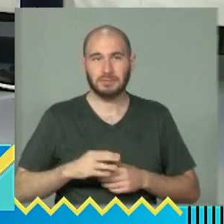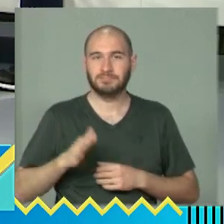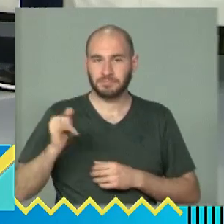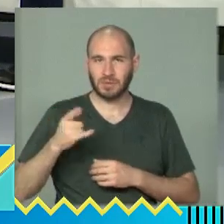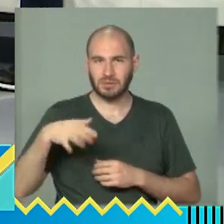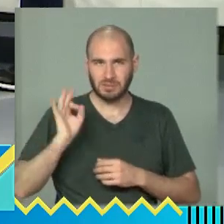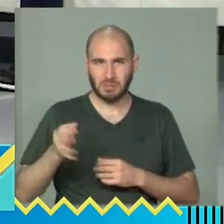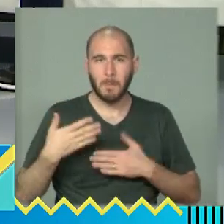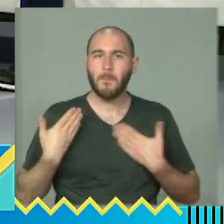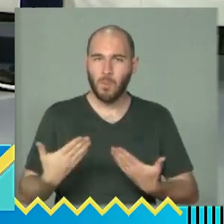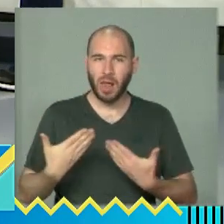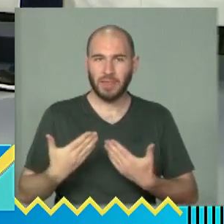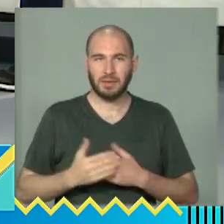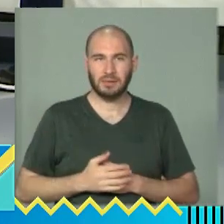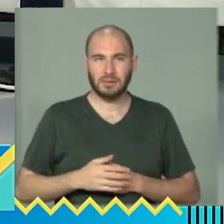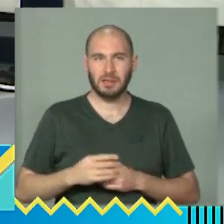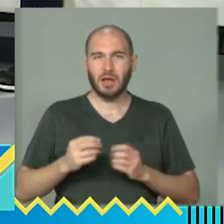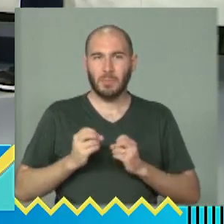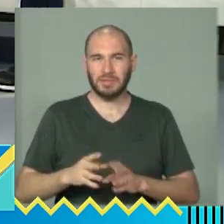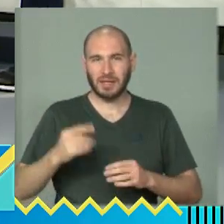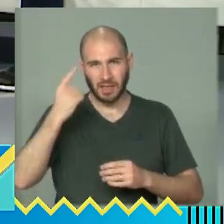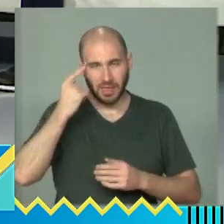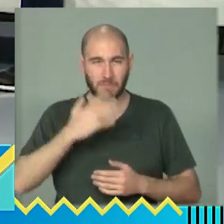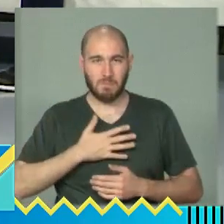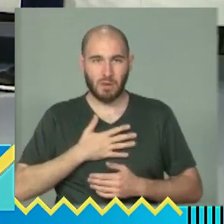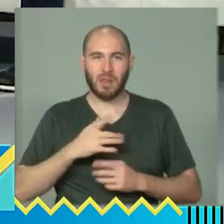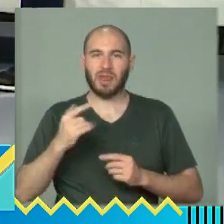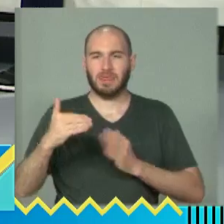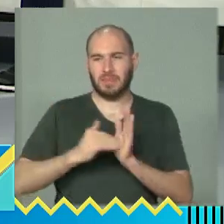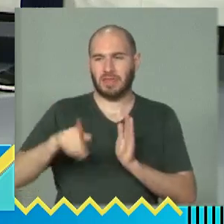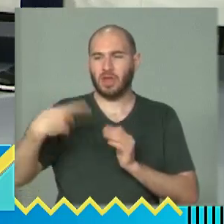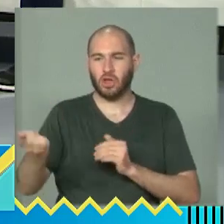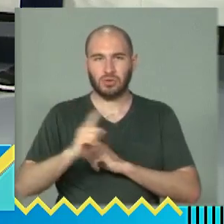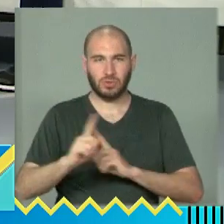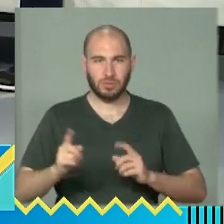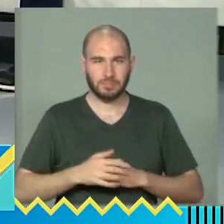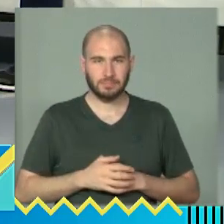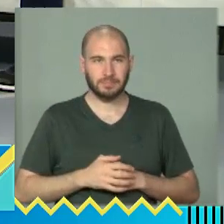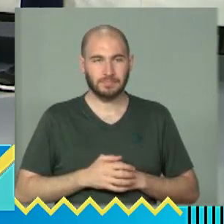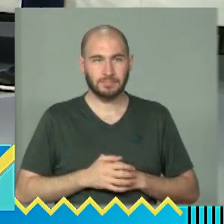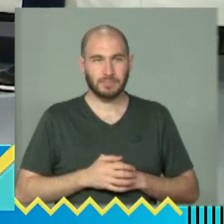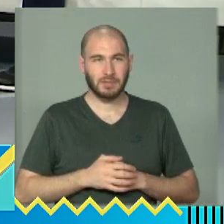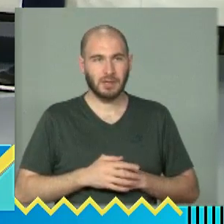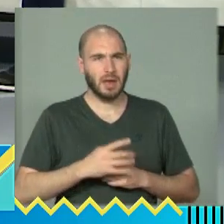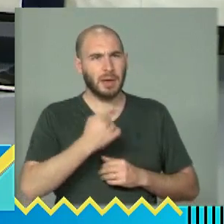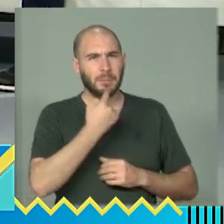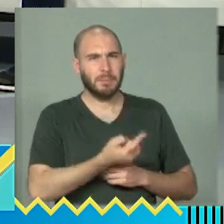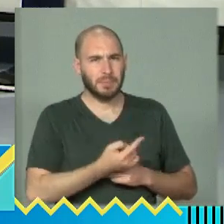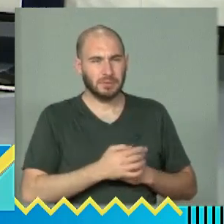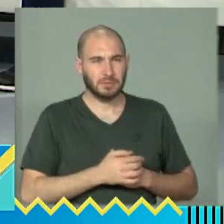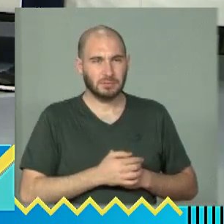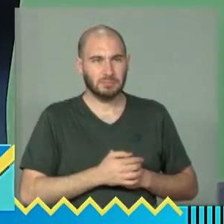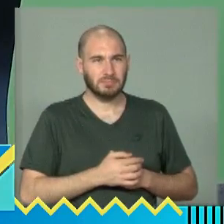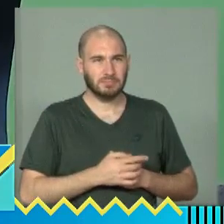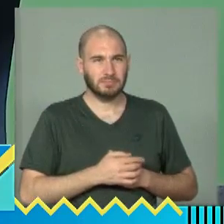que sepamos que poder se puede, siendo partiendo de nuestras propias ideas, no dependiendo de alguien más, como bien dijo. Bueno, imagina, ¿se puede soñar de alguna